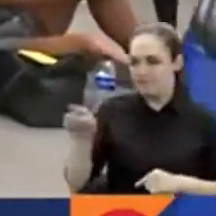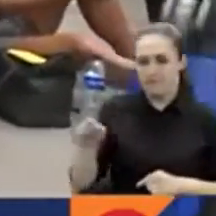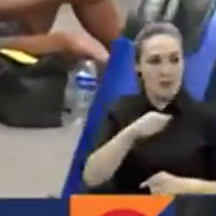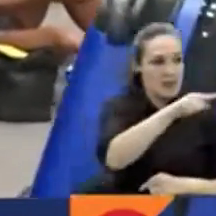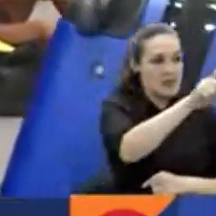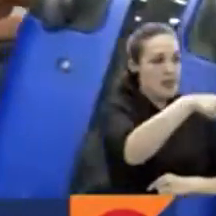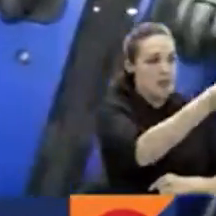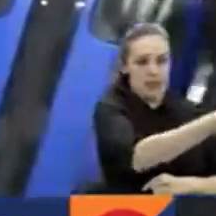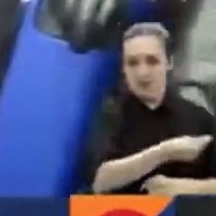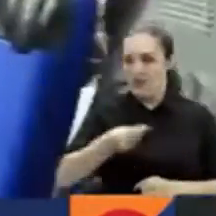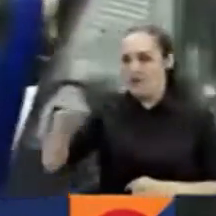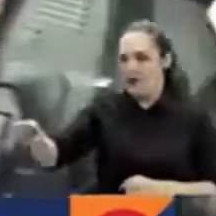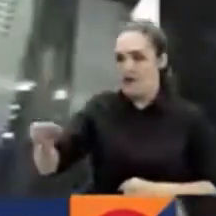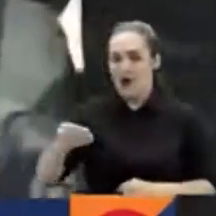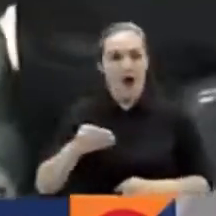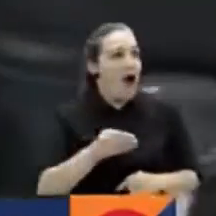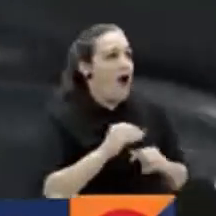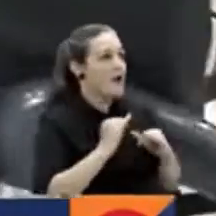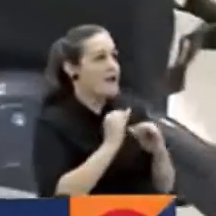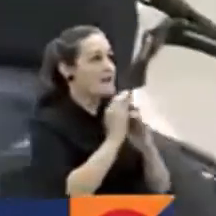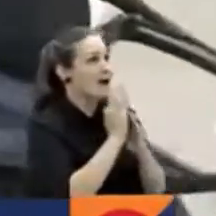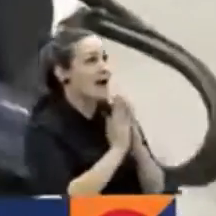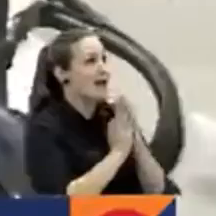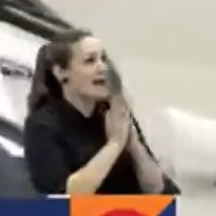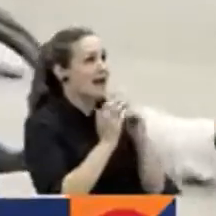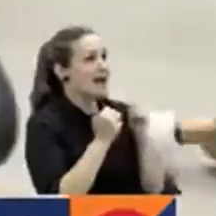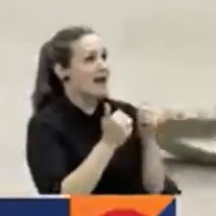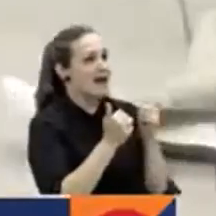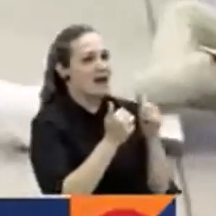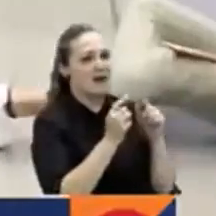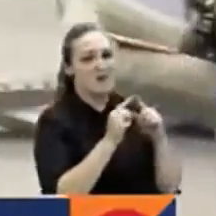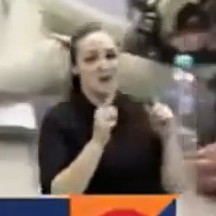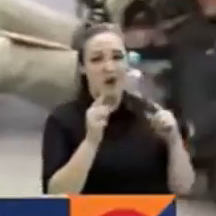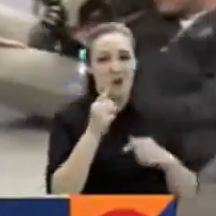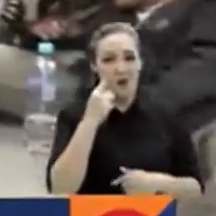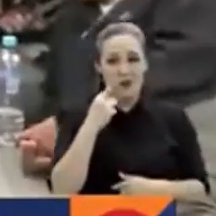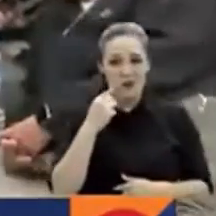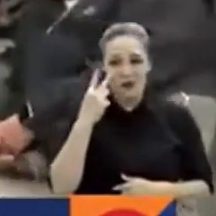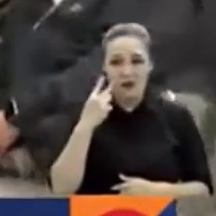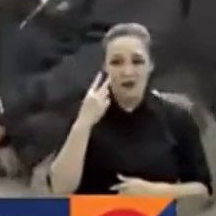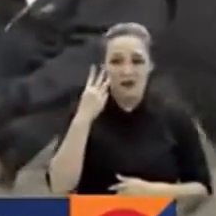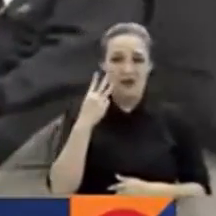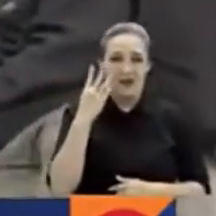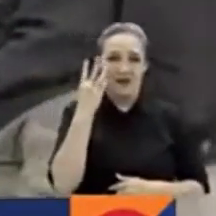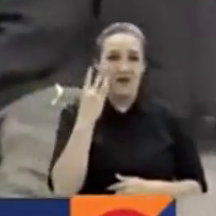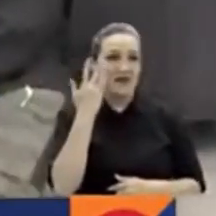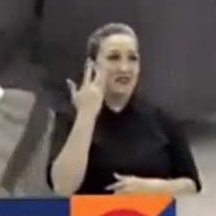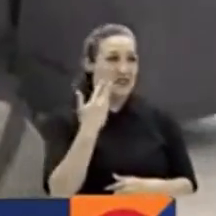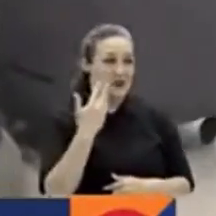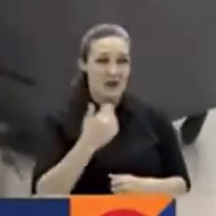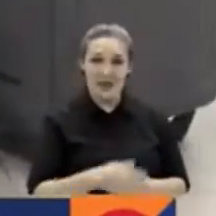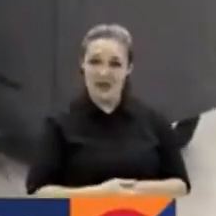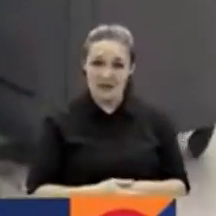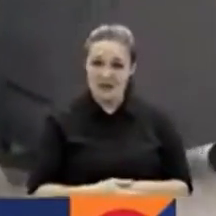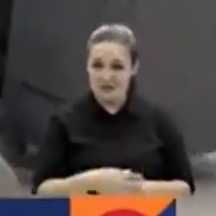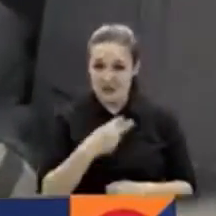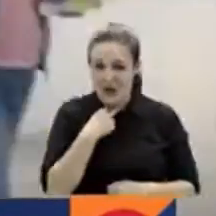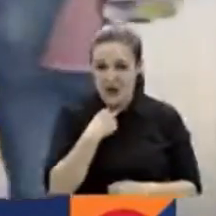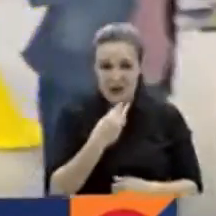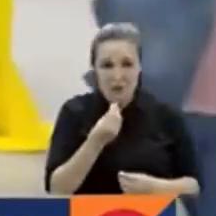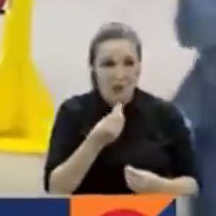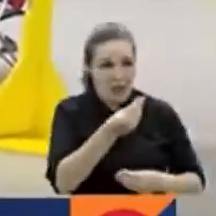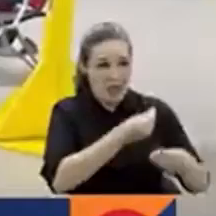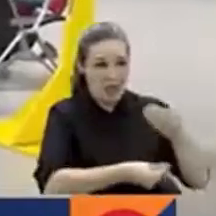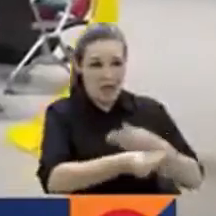estos pasajeros. Sin embargo, otros consideran que después de 5 días esto no es suficiente.